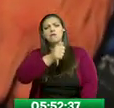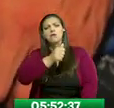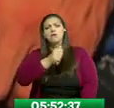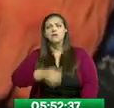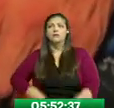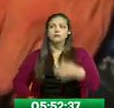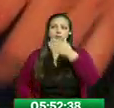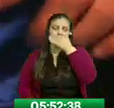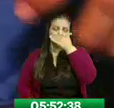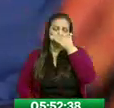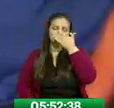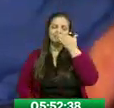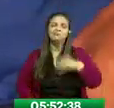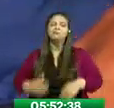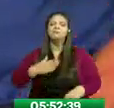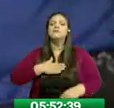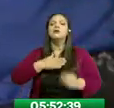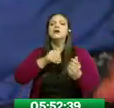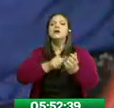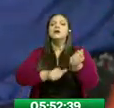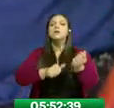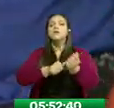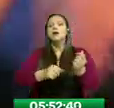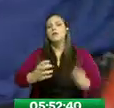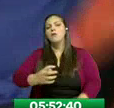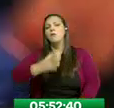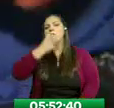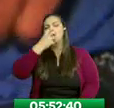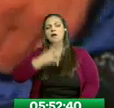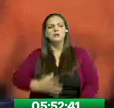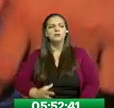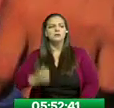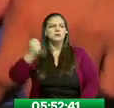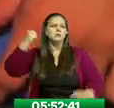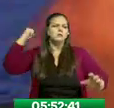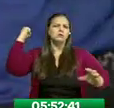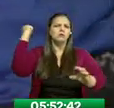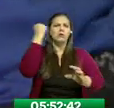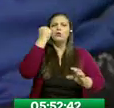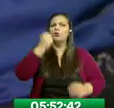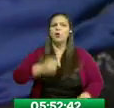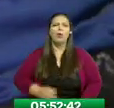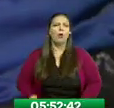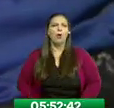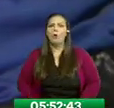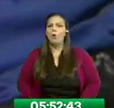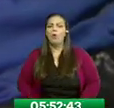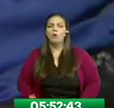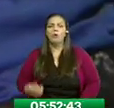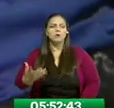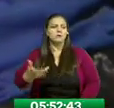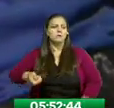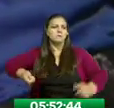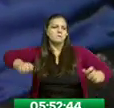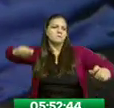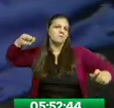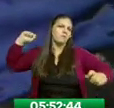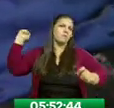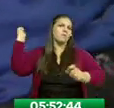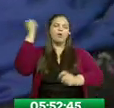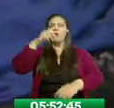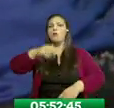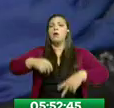hermano, ya enfurecido, cogió y le lanzó el cuchillo así. Y le alcanzó aquí en la pierna, aquí que fue